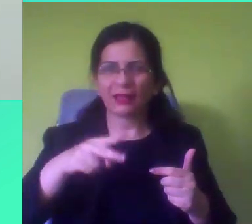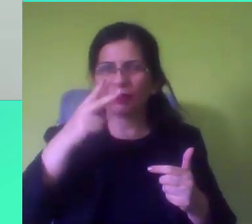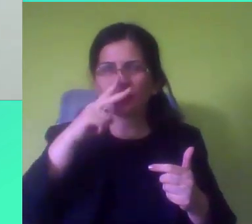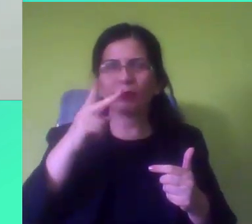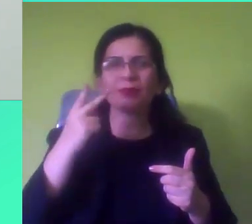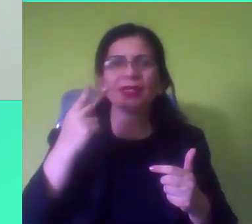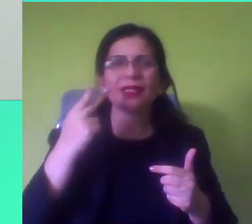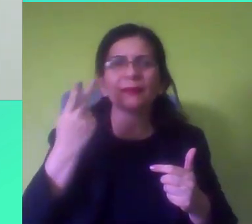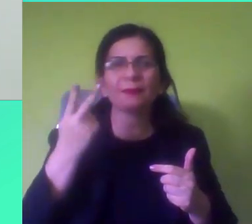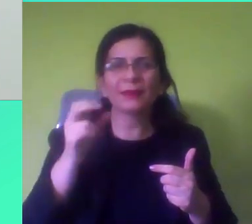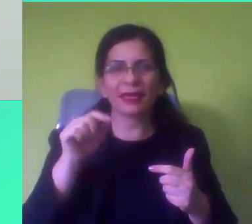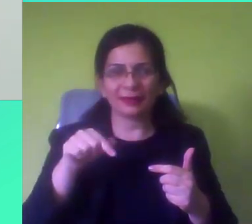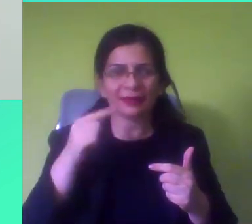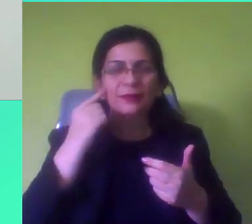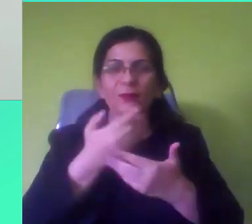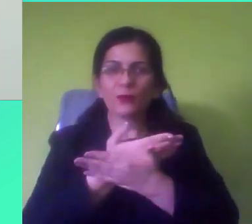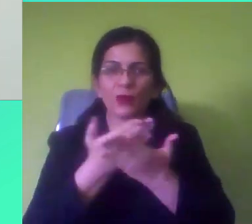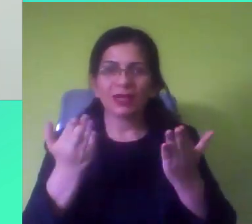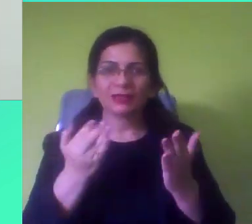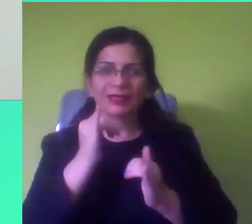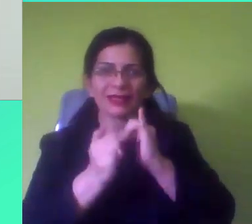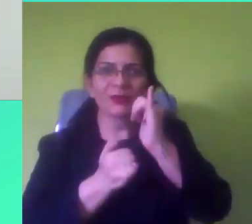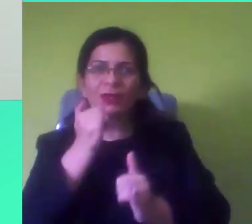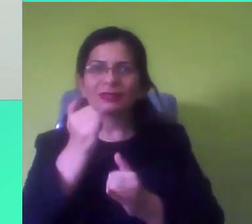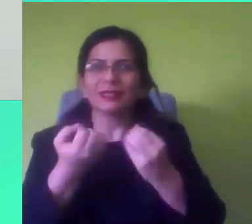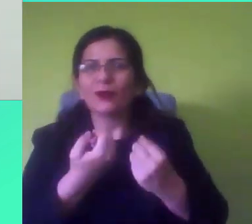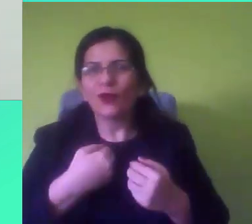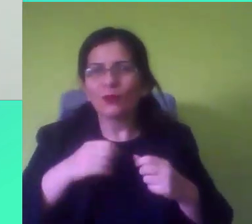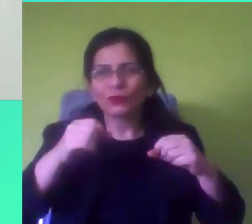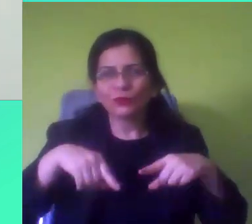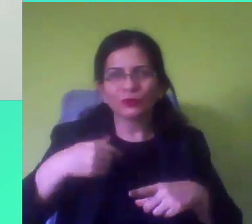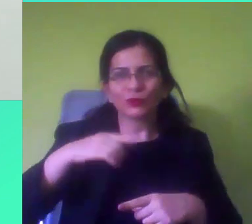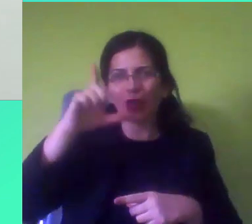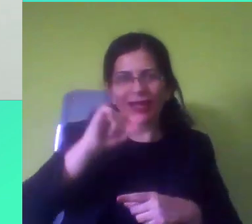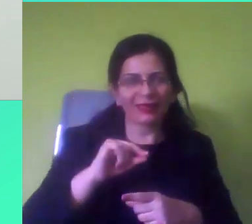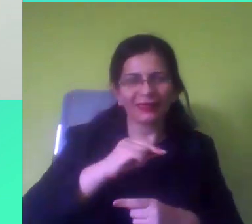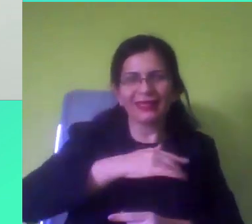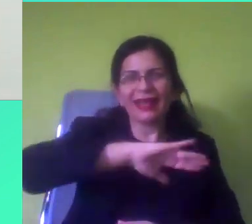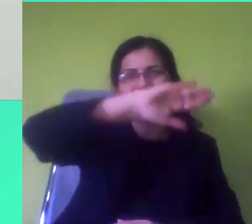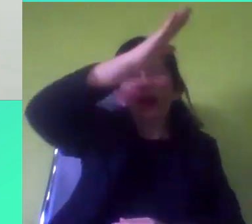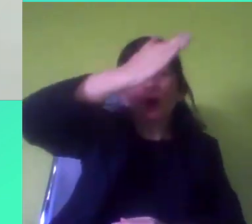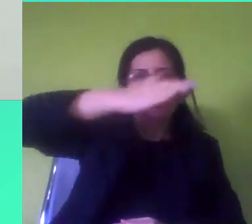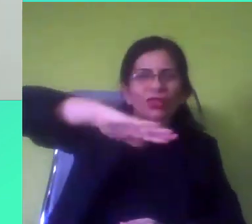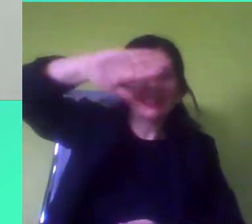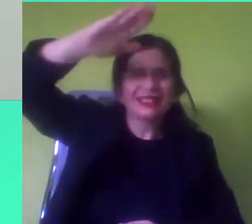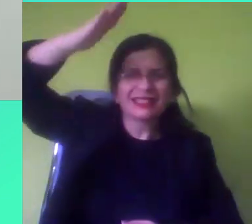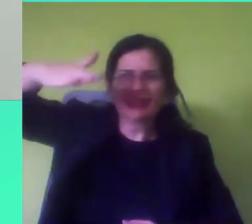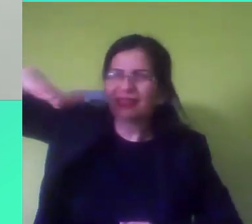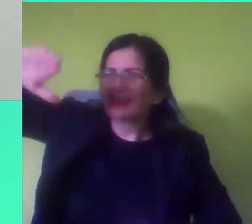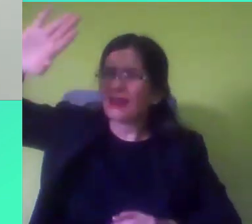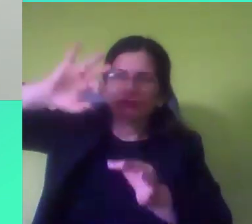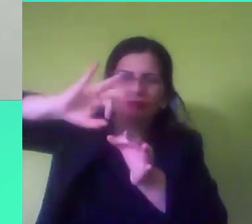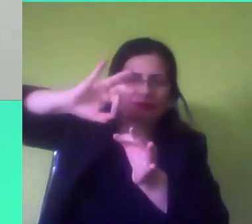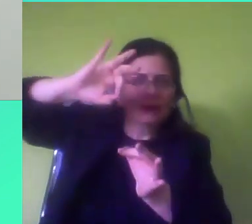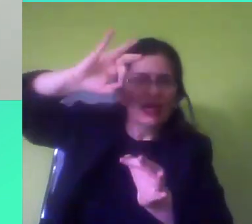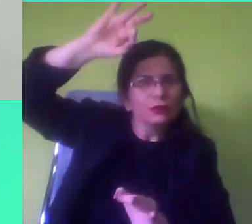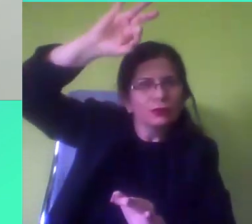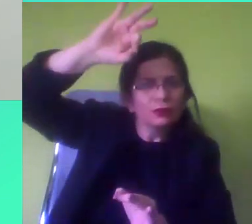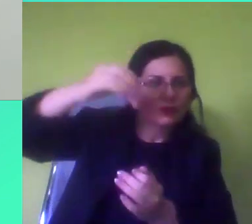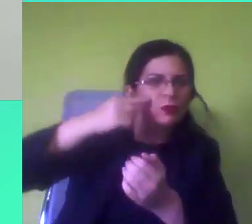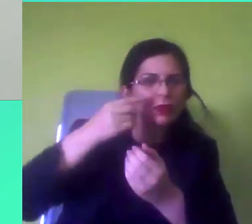resume en base a la latitud que presenta nuestra cordillera y la altura que también se